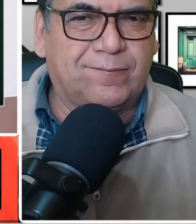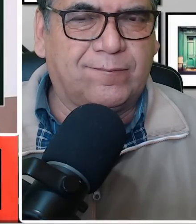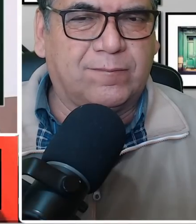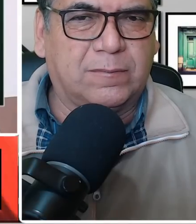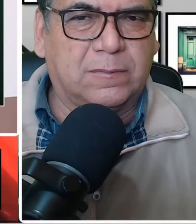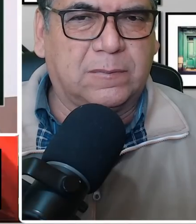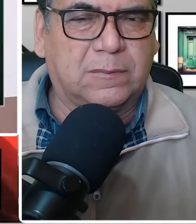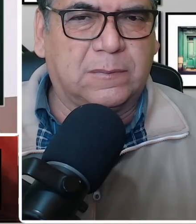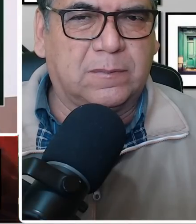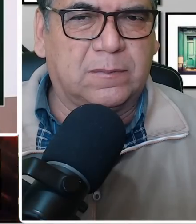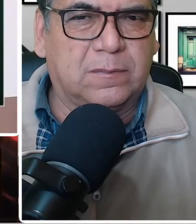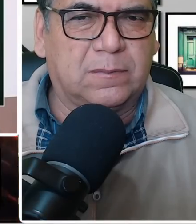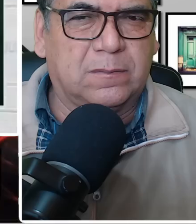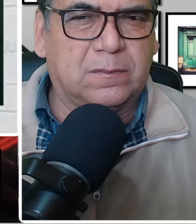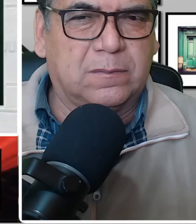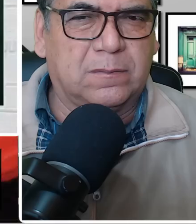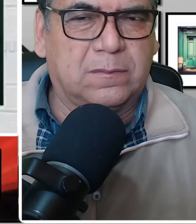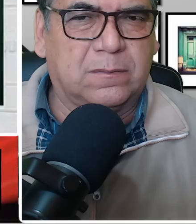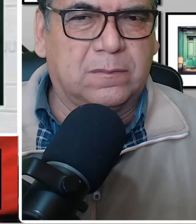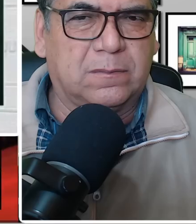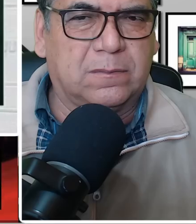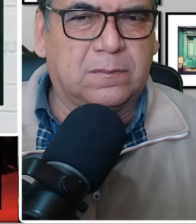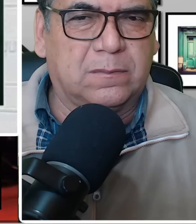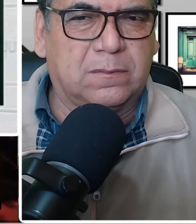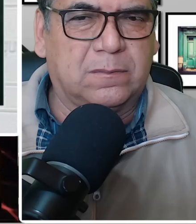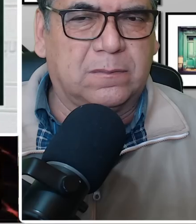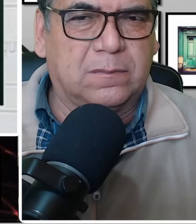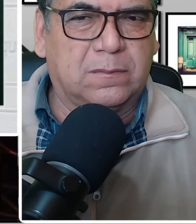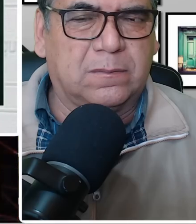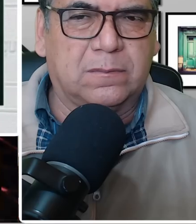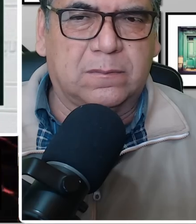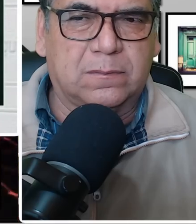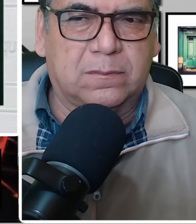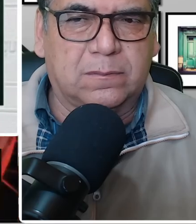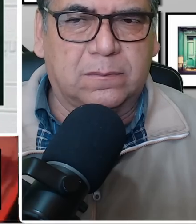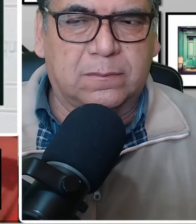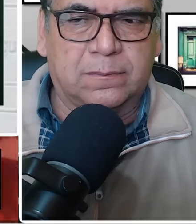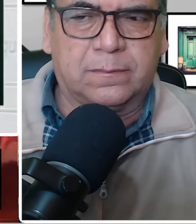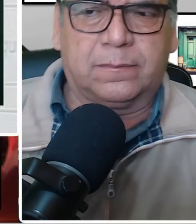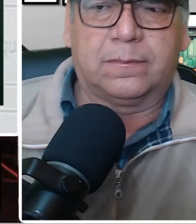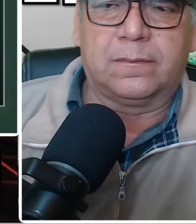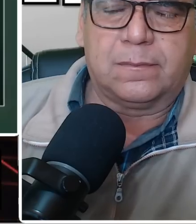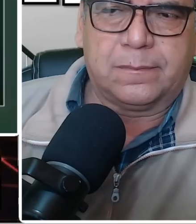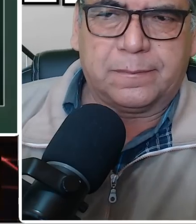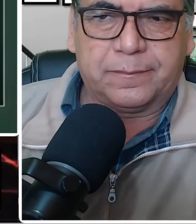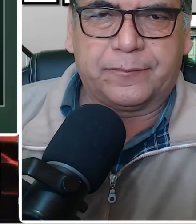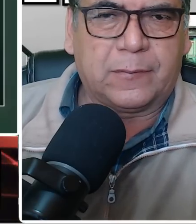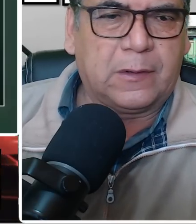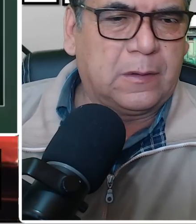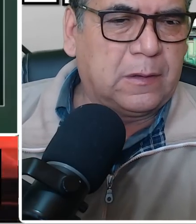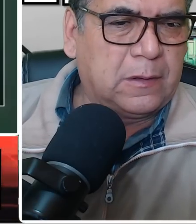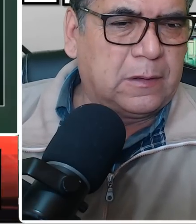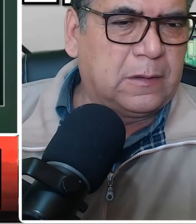o producido más de 13 millones de dosis de metanfetaminas que podían haber